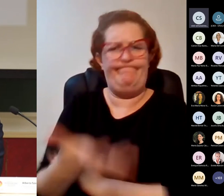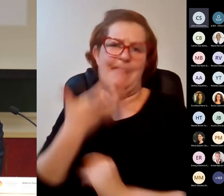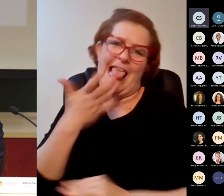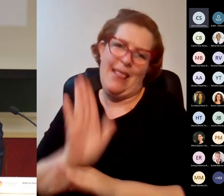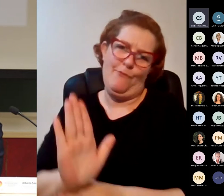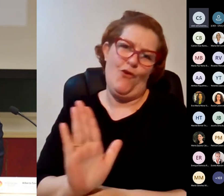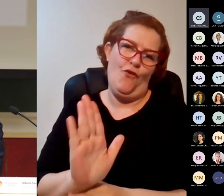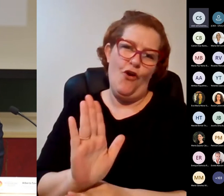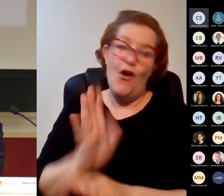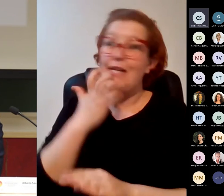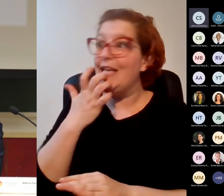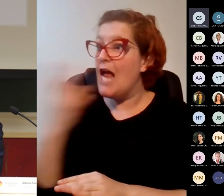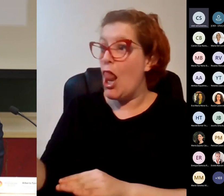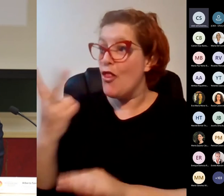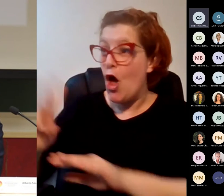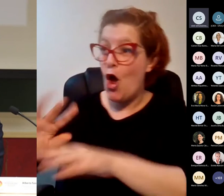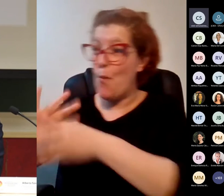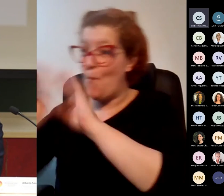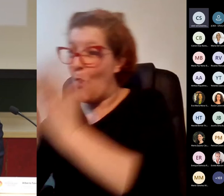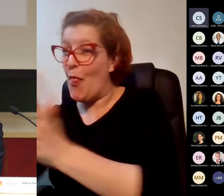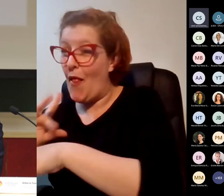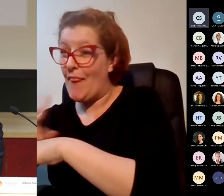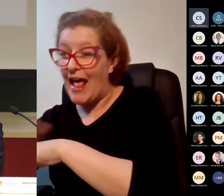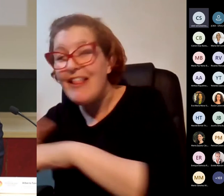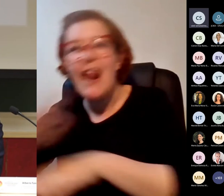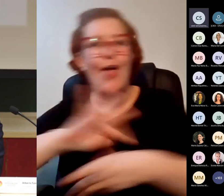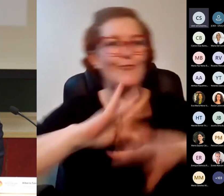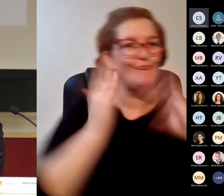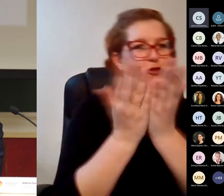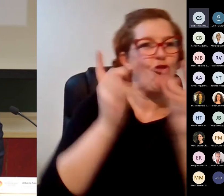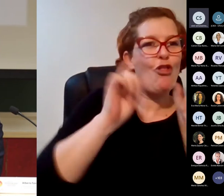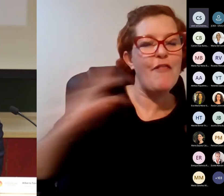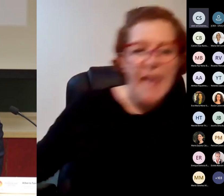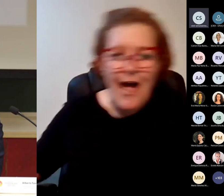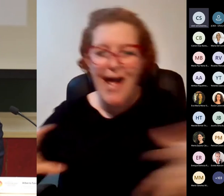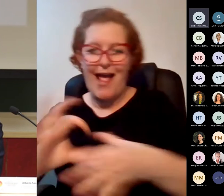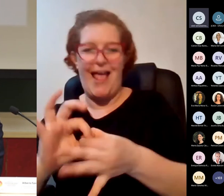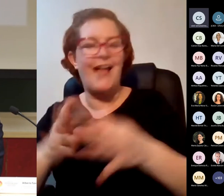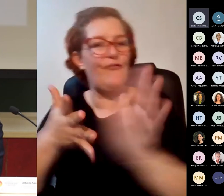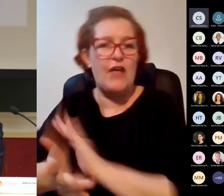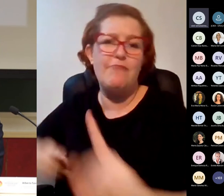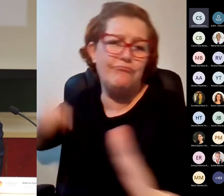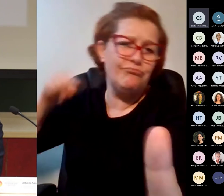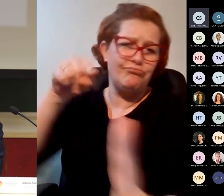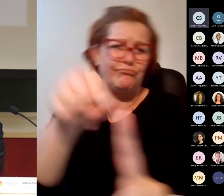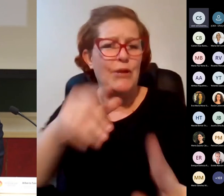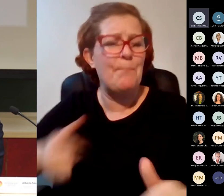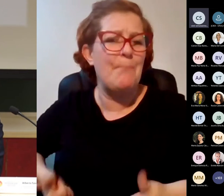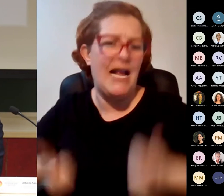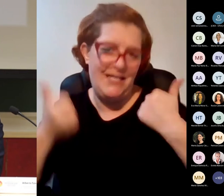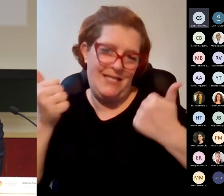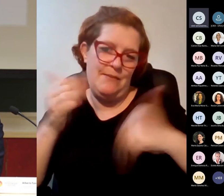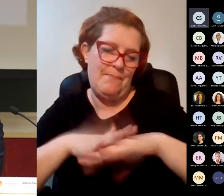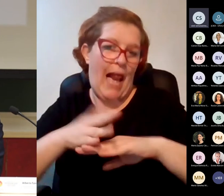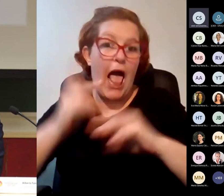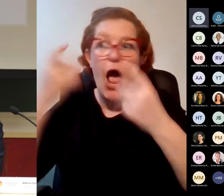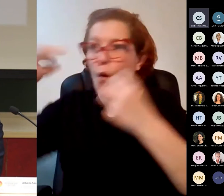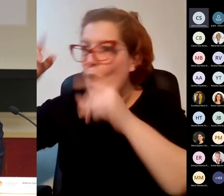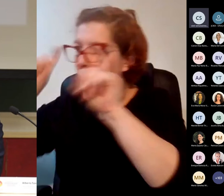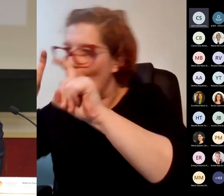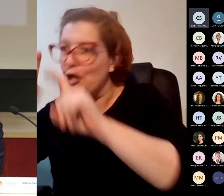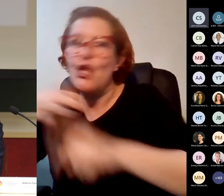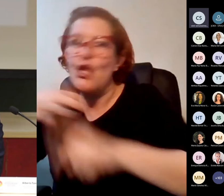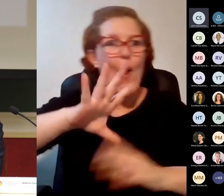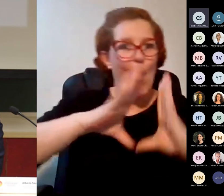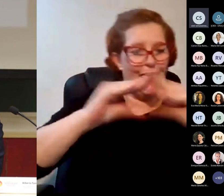de unir lo mejor de los dos mundos nos permitirá llegar más lejos no solo como docentes sino a todos como organización en definitiva